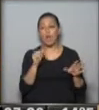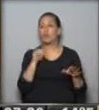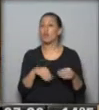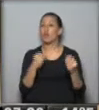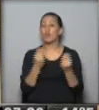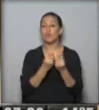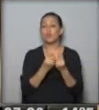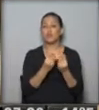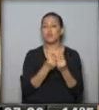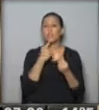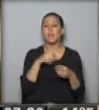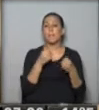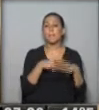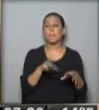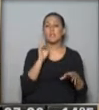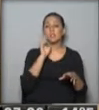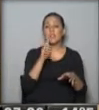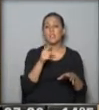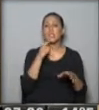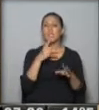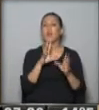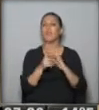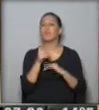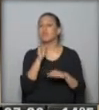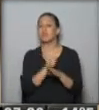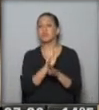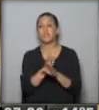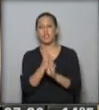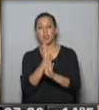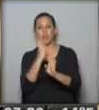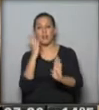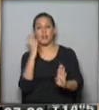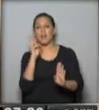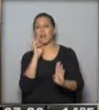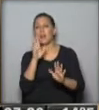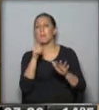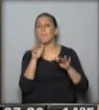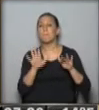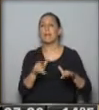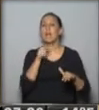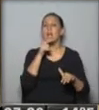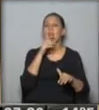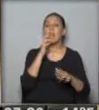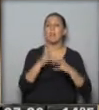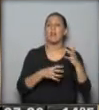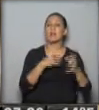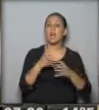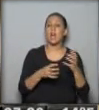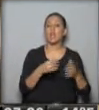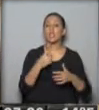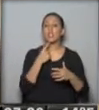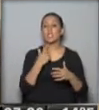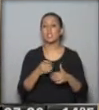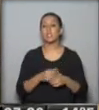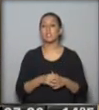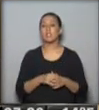múltiples operaciones, empieza a ver la cola de la operación, que es parar el desarrollo de la